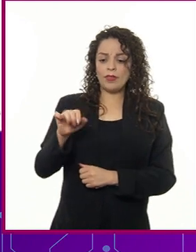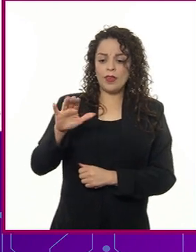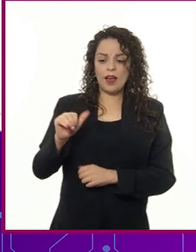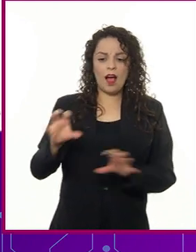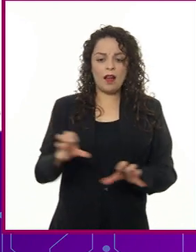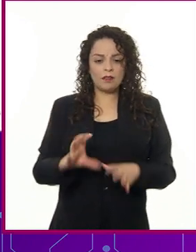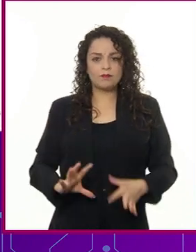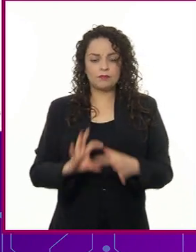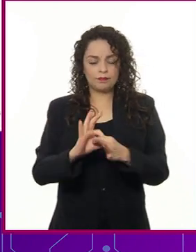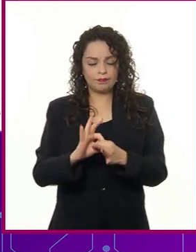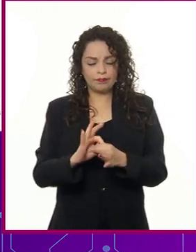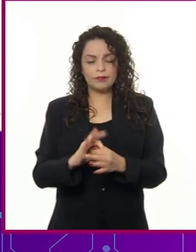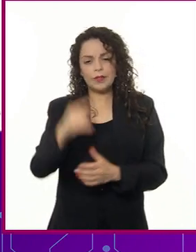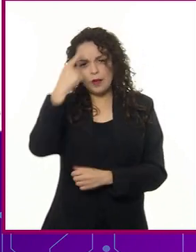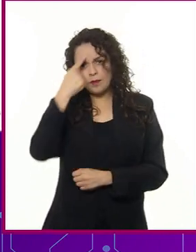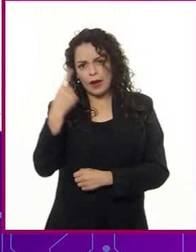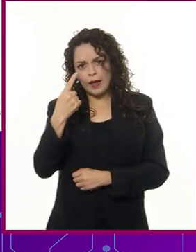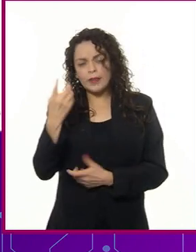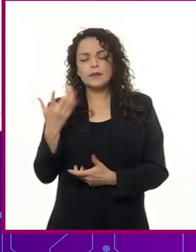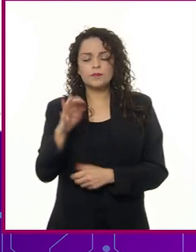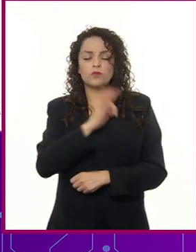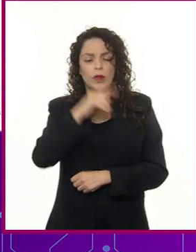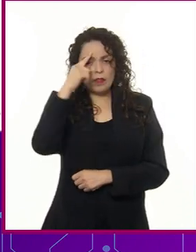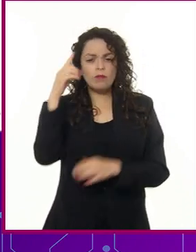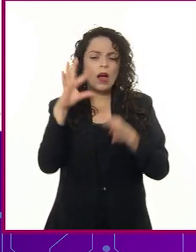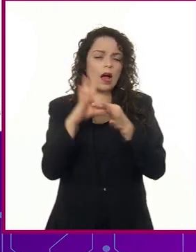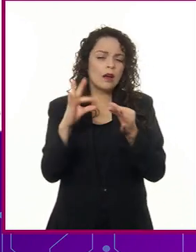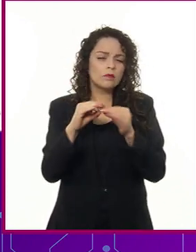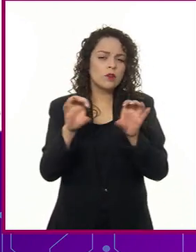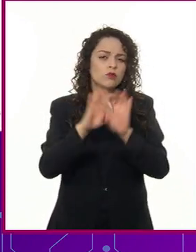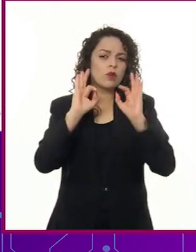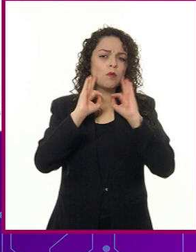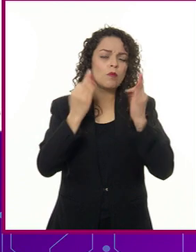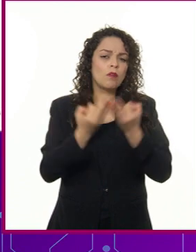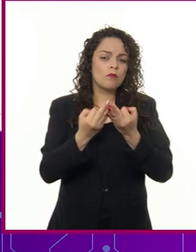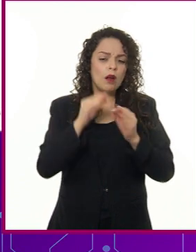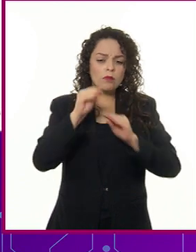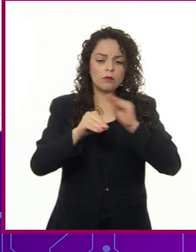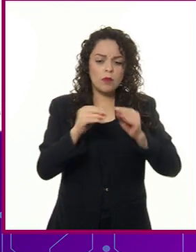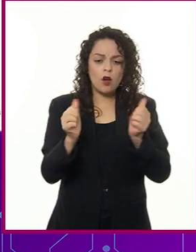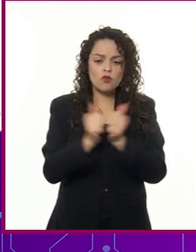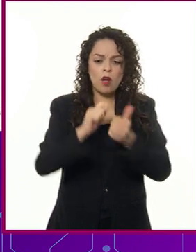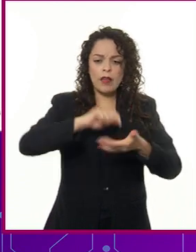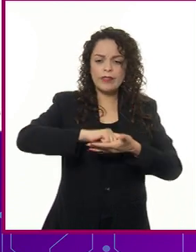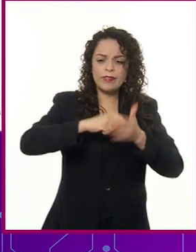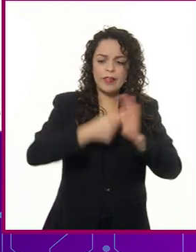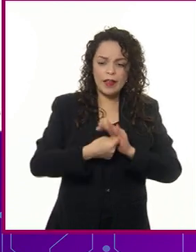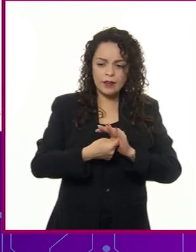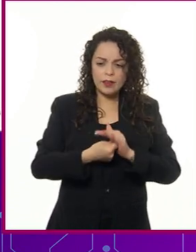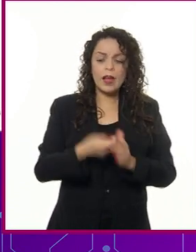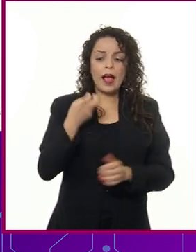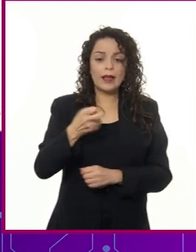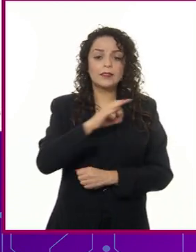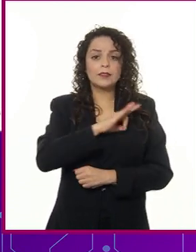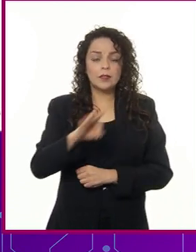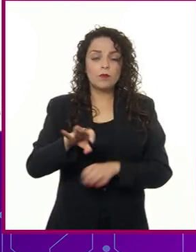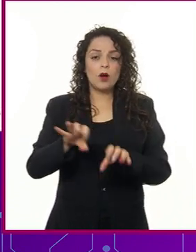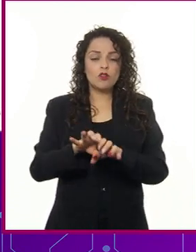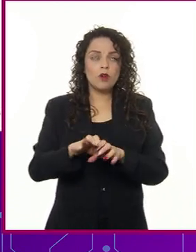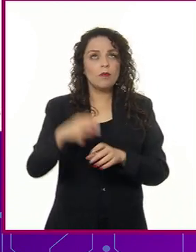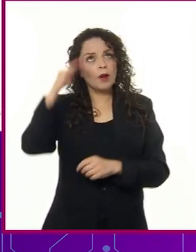puedan explicar cómo se utilizan algunas formas de representación técnica y así poder representar nuestra alternativa de